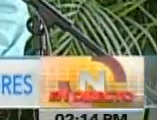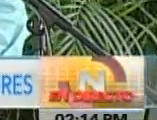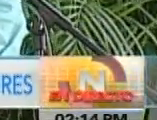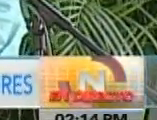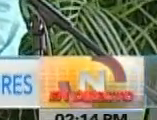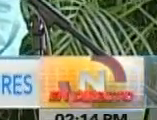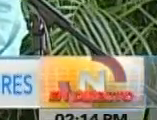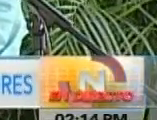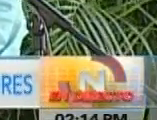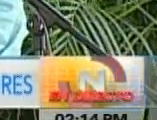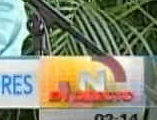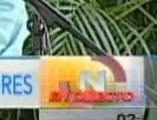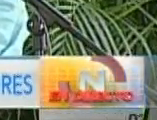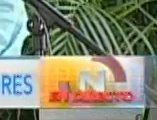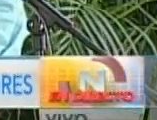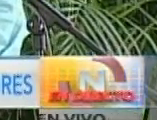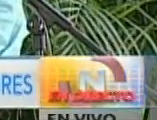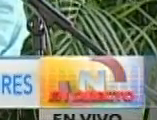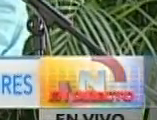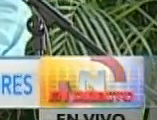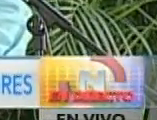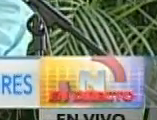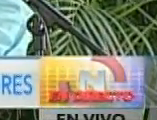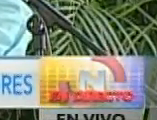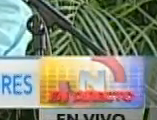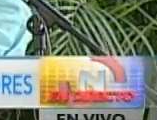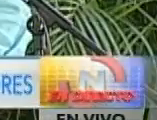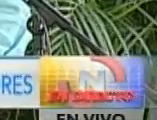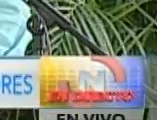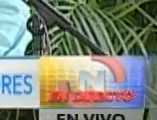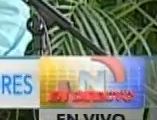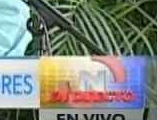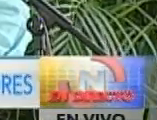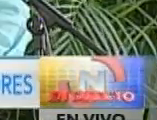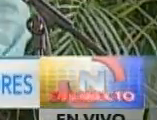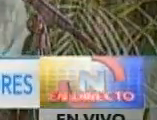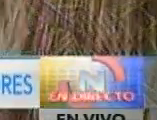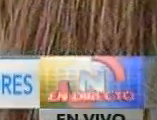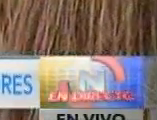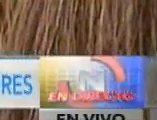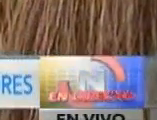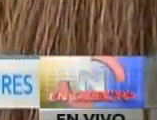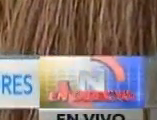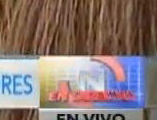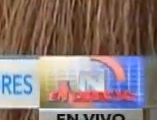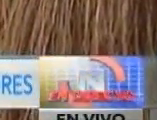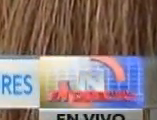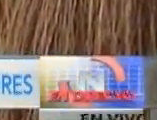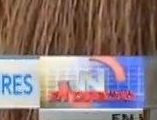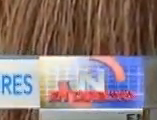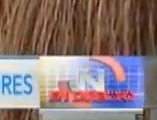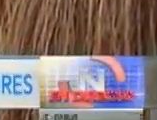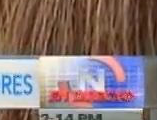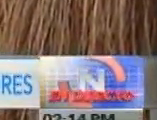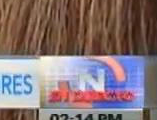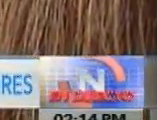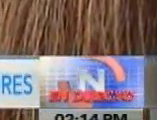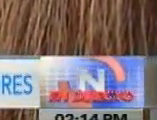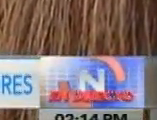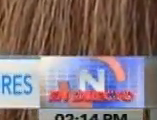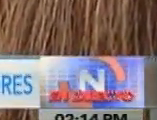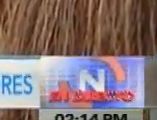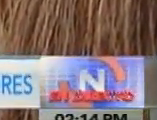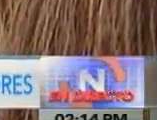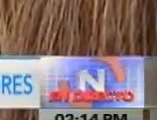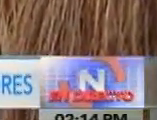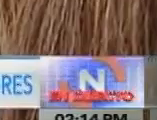lo que es el acompañamiento de los mejores estudiantes en las materias claves de las ciencias,